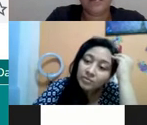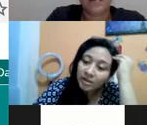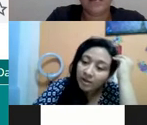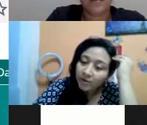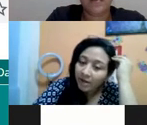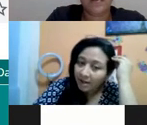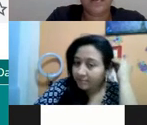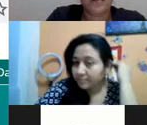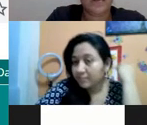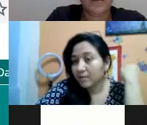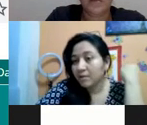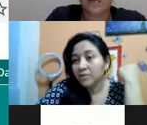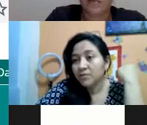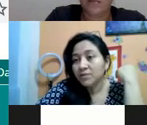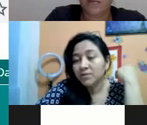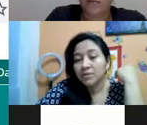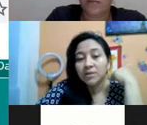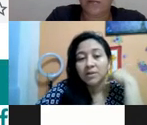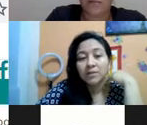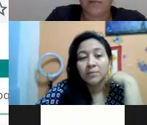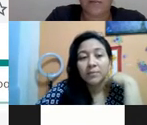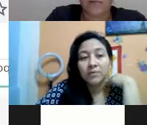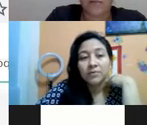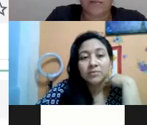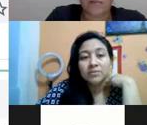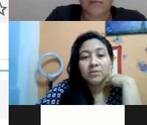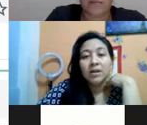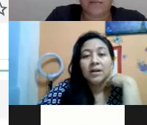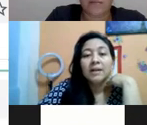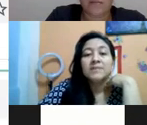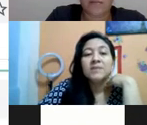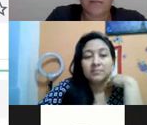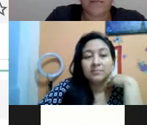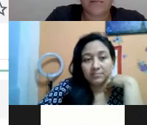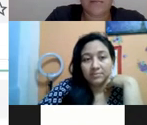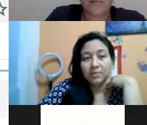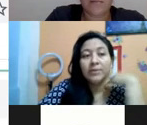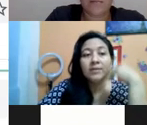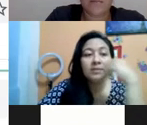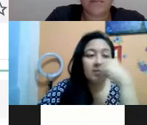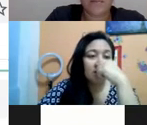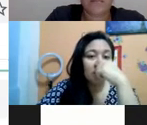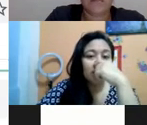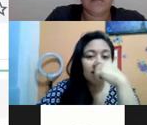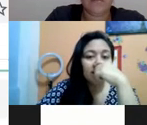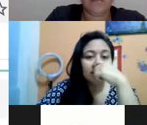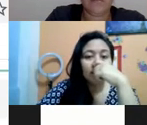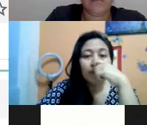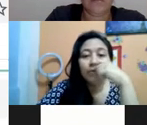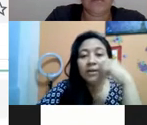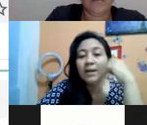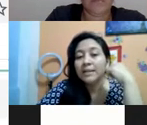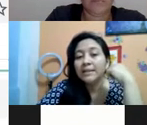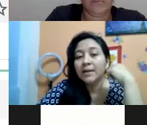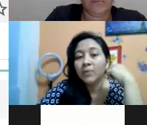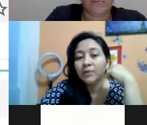preguntas, no he creado nada. Entonces, ahorita en este momento, recién, ya una vez ingreso al test, voy a